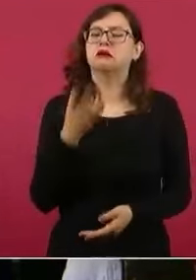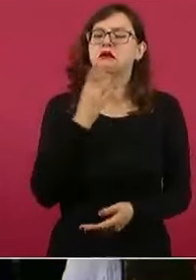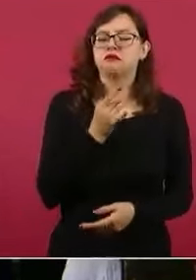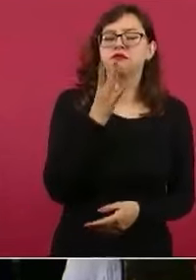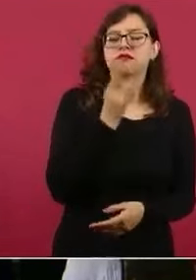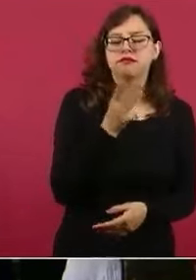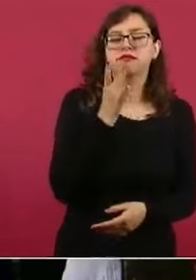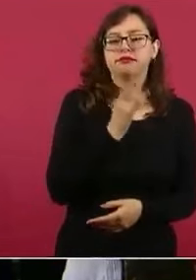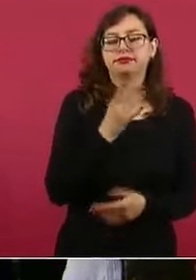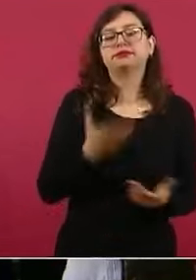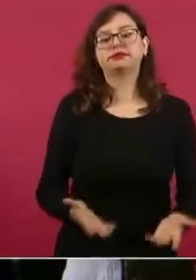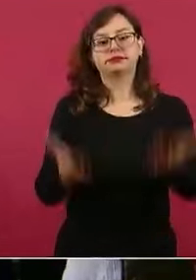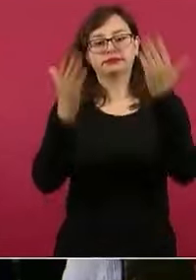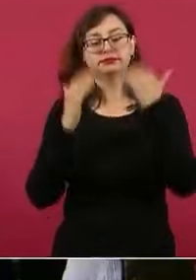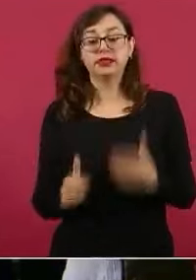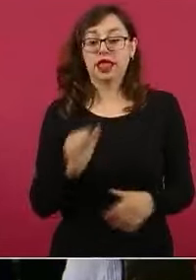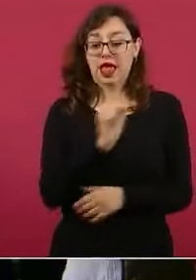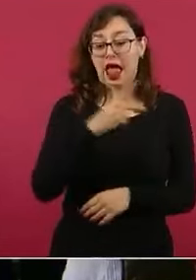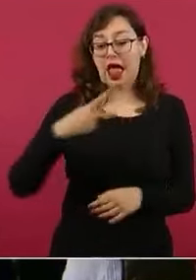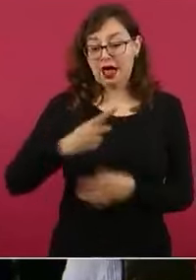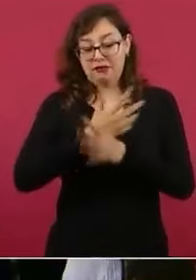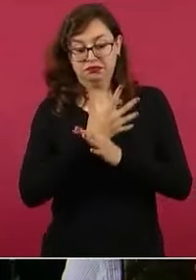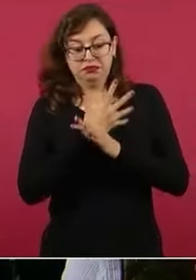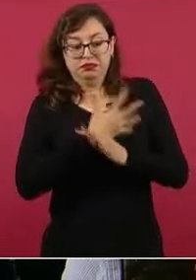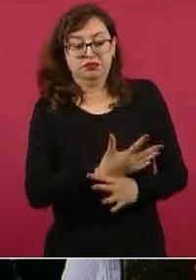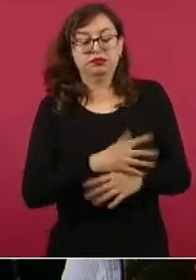tomar en cuenta el margen, la más barata para la regular,